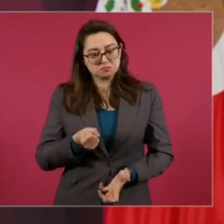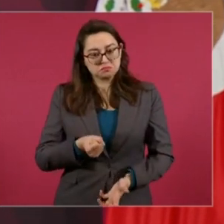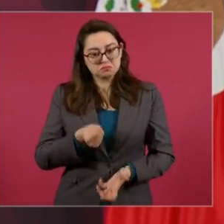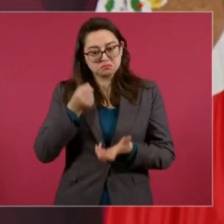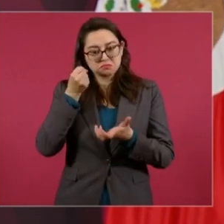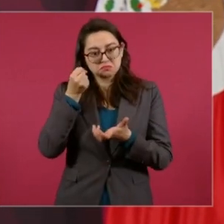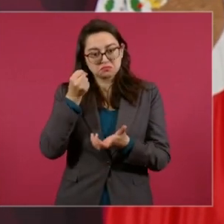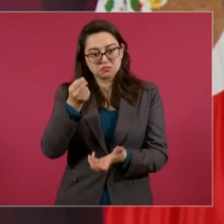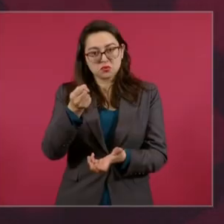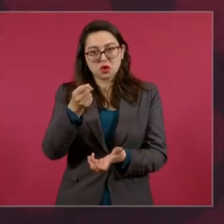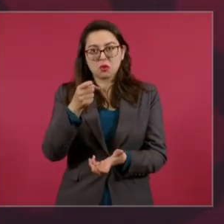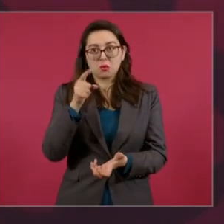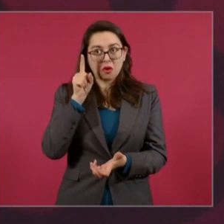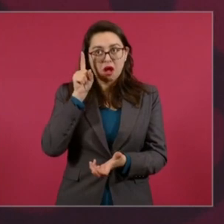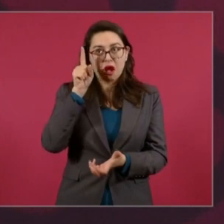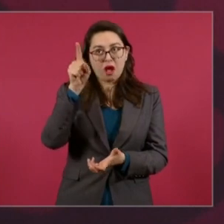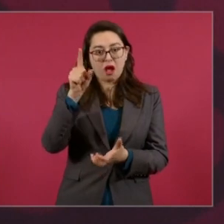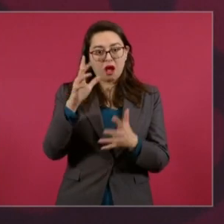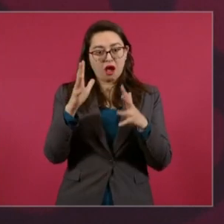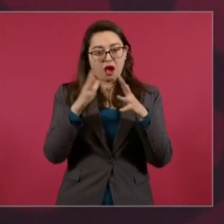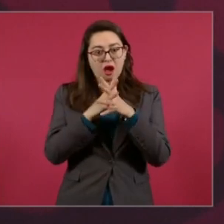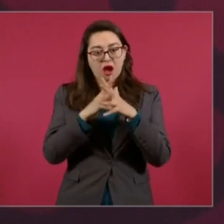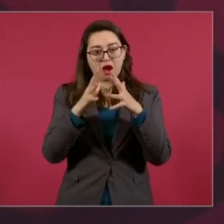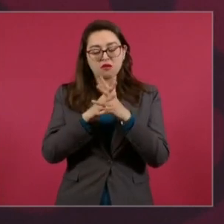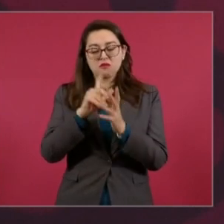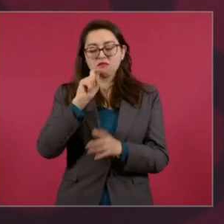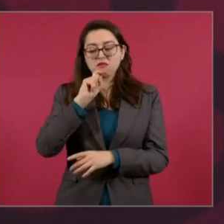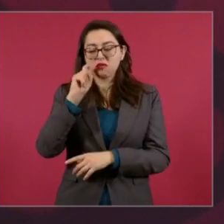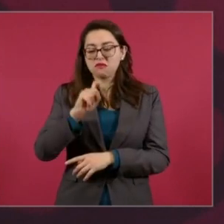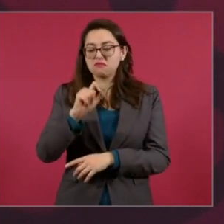presupuesto para la guerra en Ucrania.